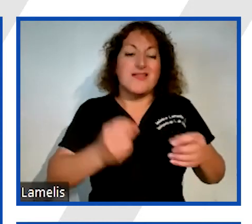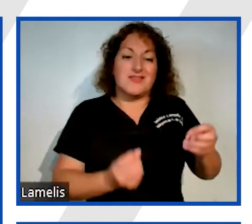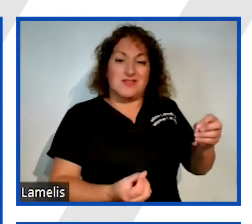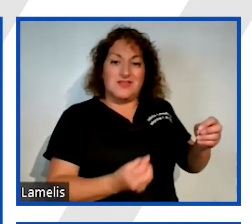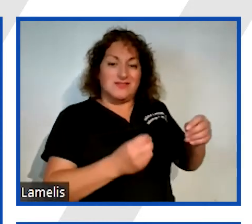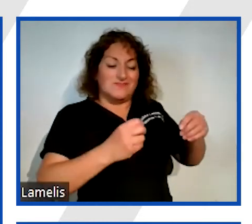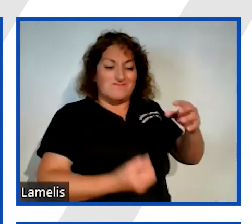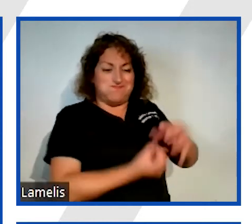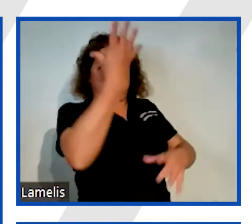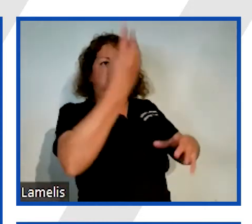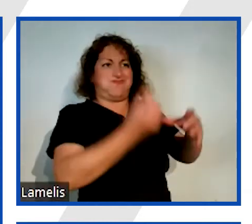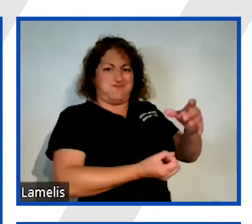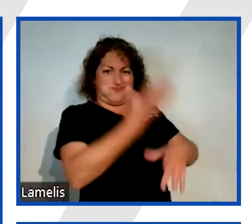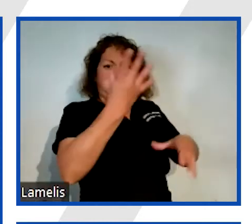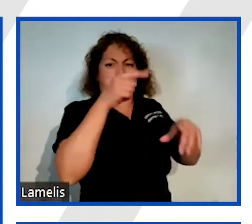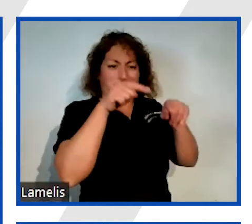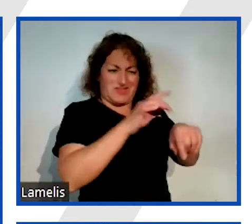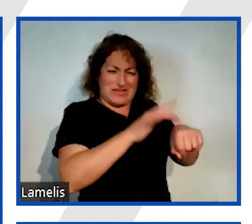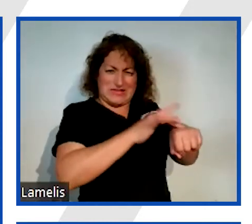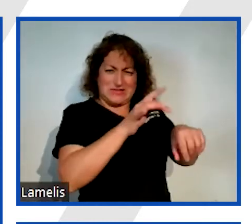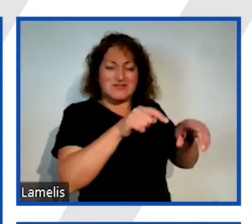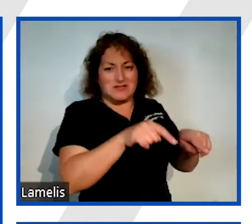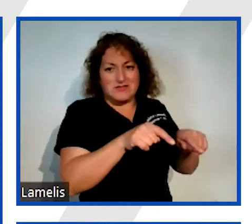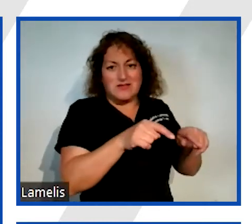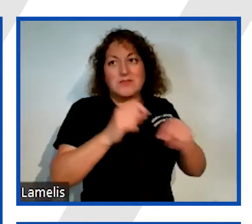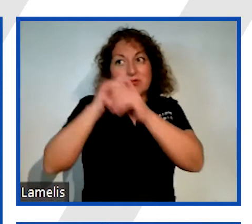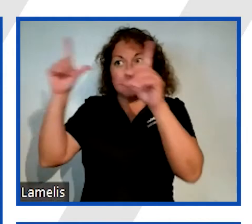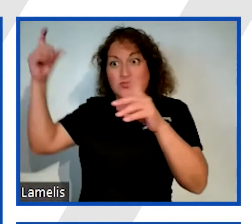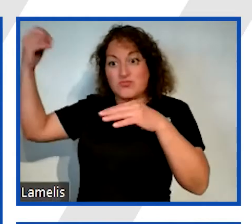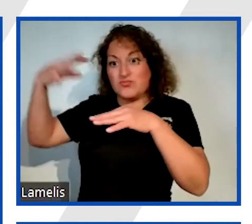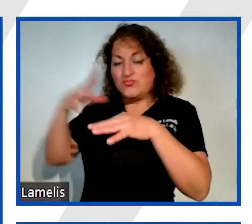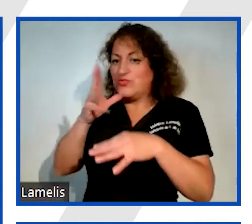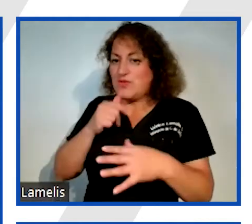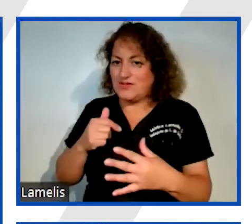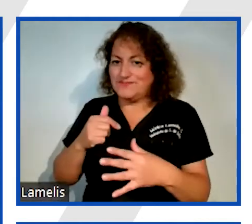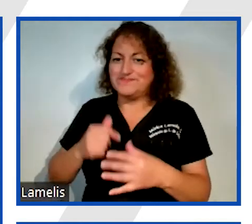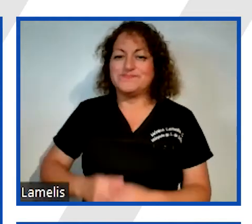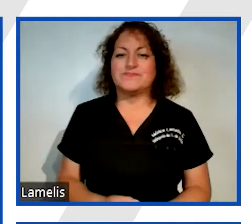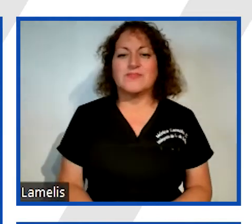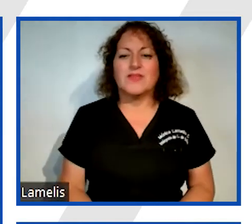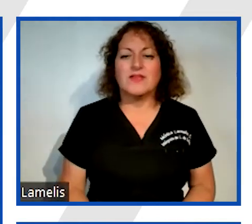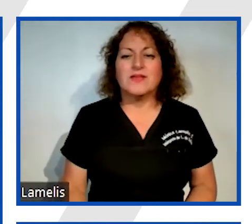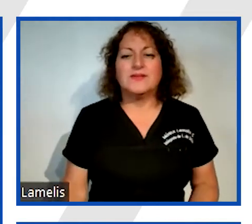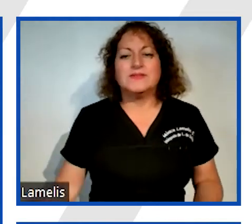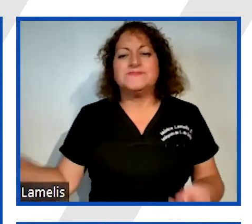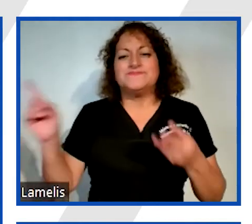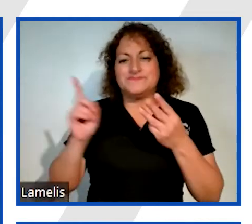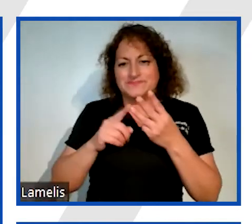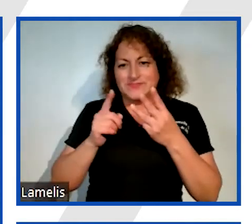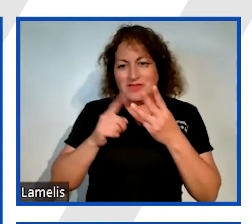escisión masiva y vino la tercera etapa de la evolución de la vida y acá por fin empiezan a aparecer los vertebrados